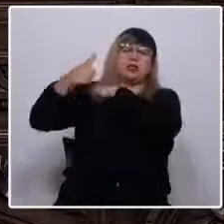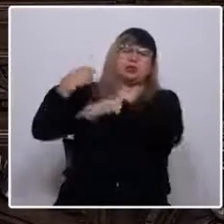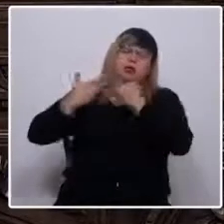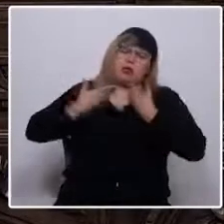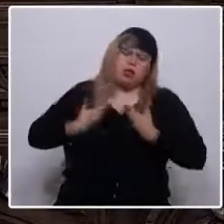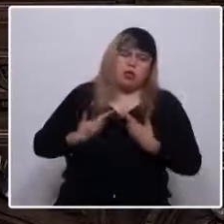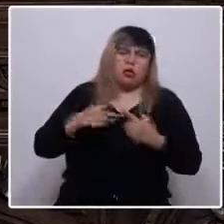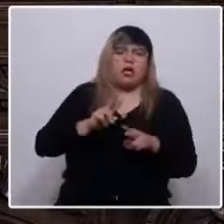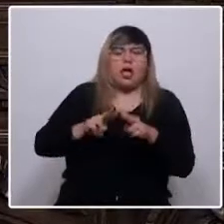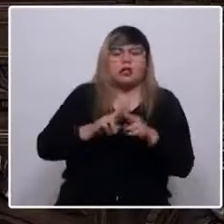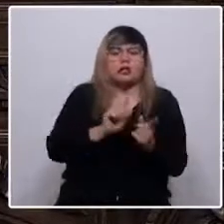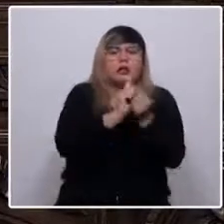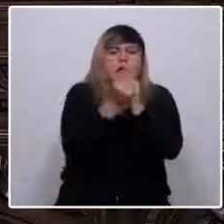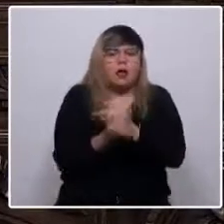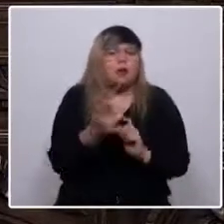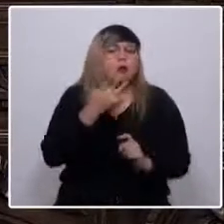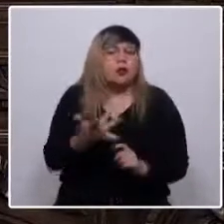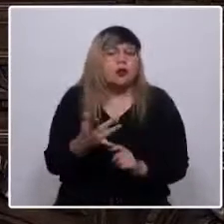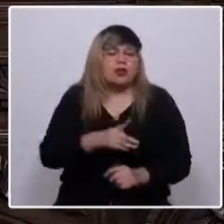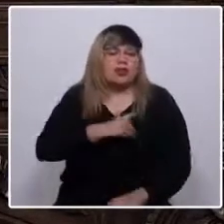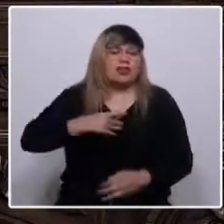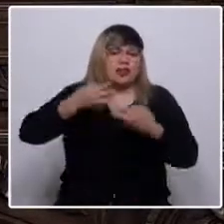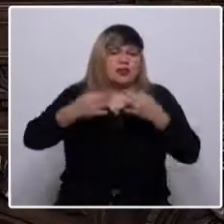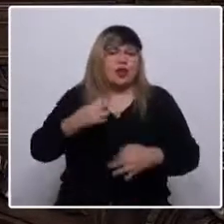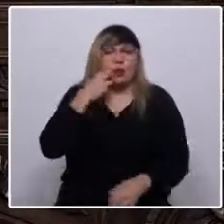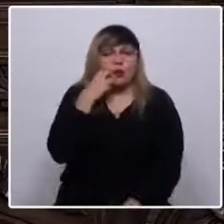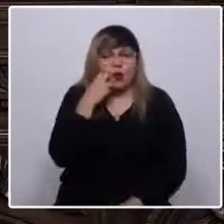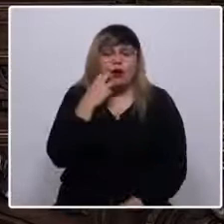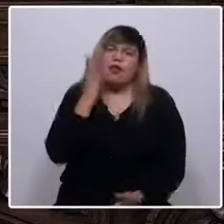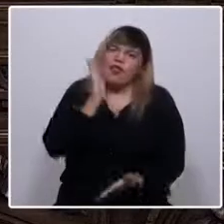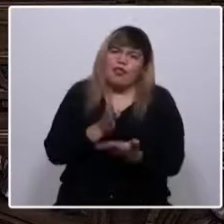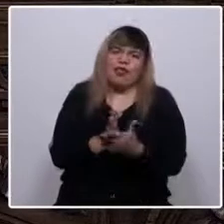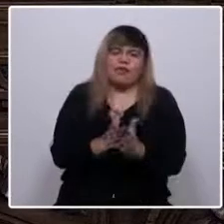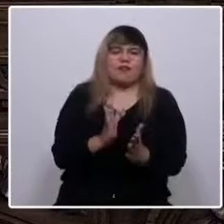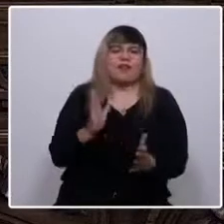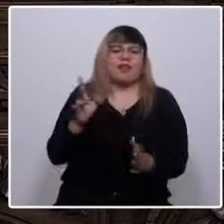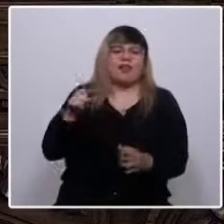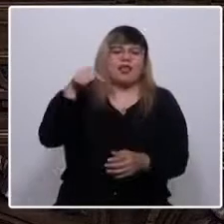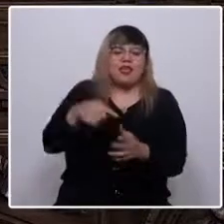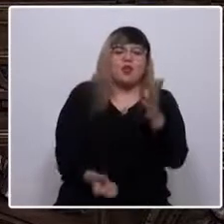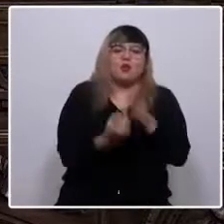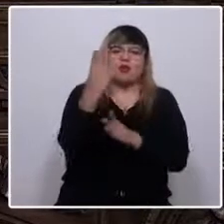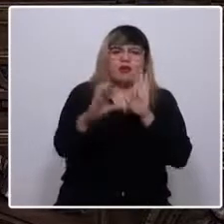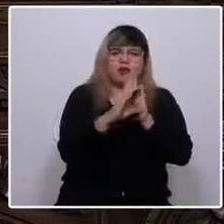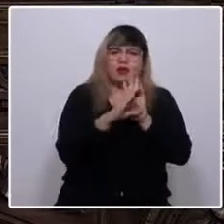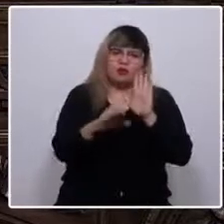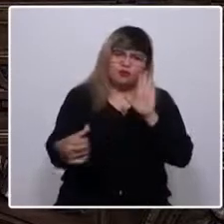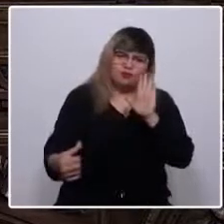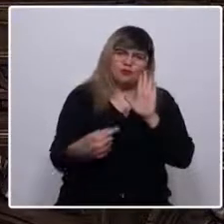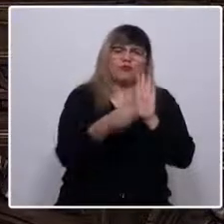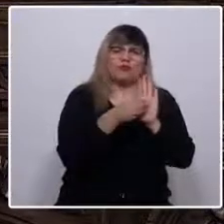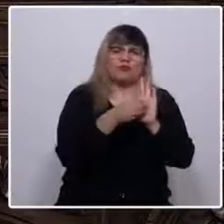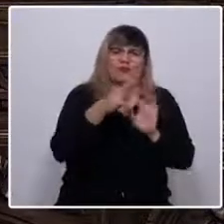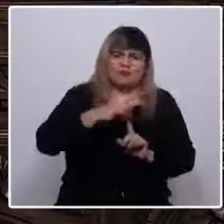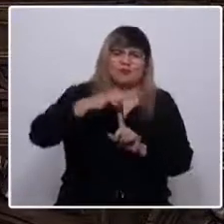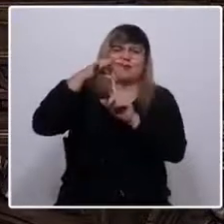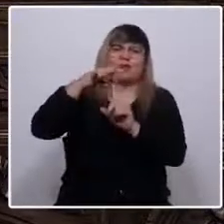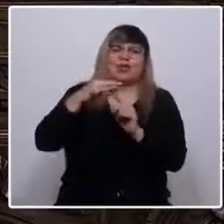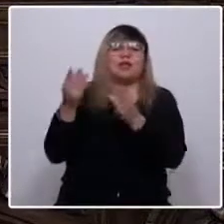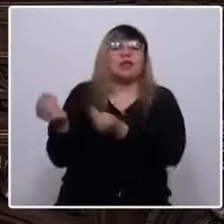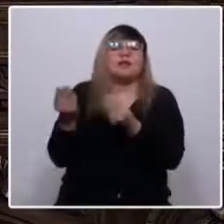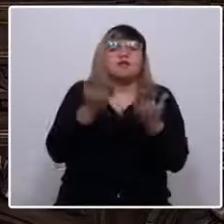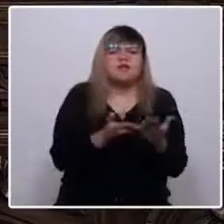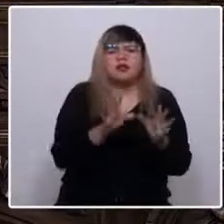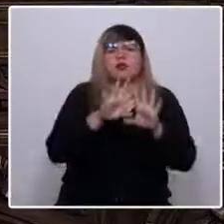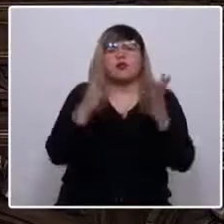cambios precisamente porque la dignidad humana debe estar en el centro de esta nueva constitución les invito a todos las y